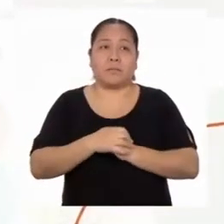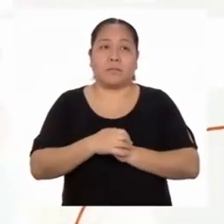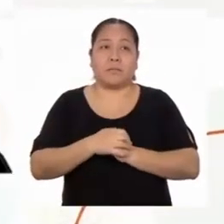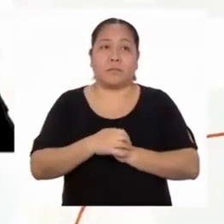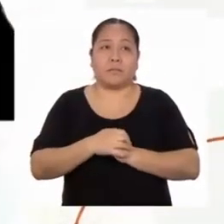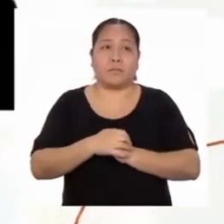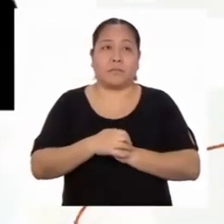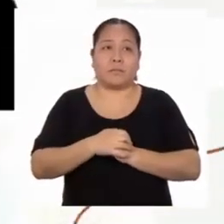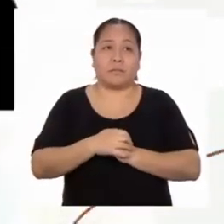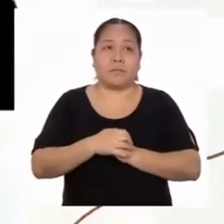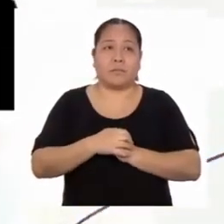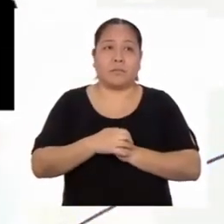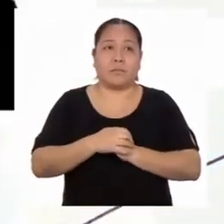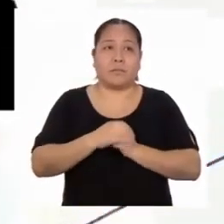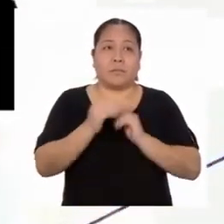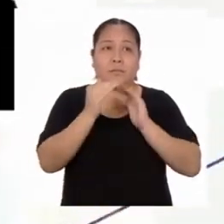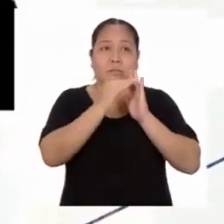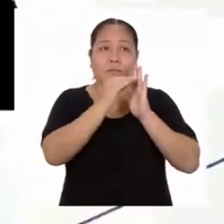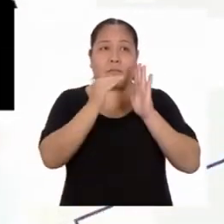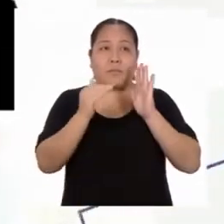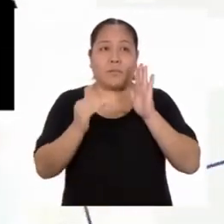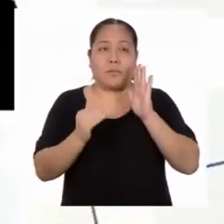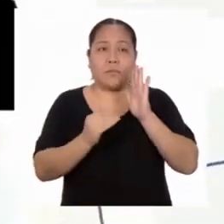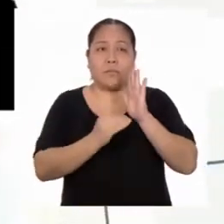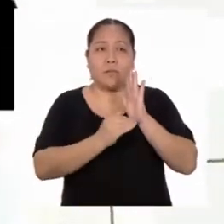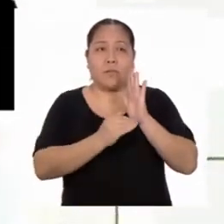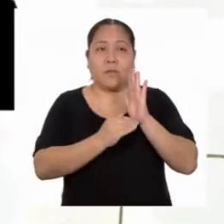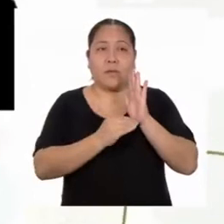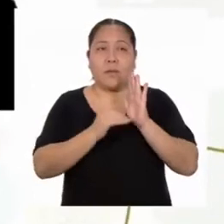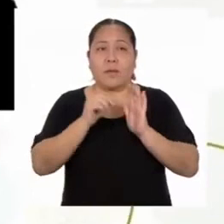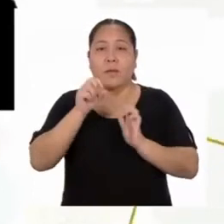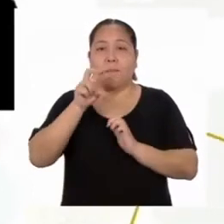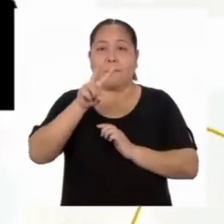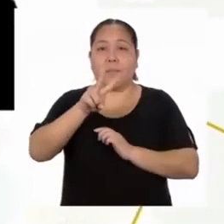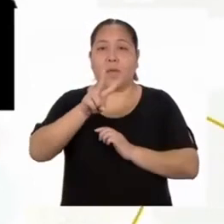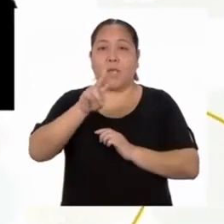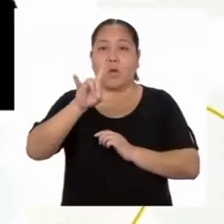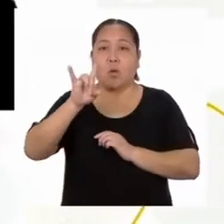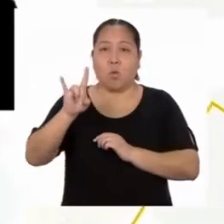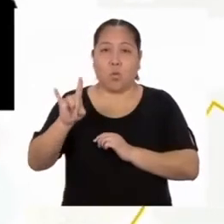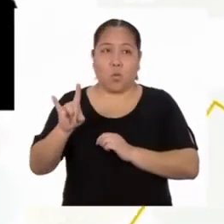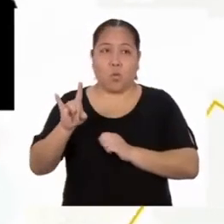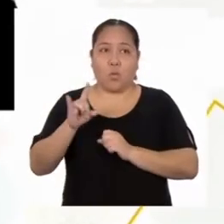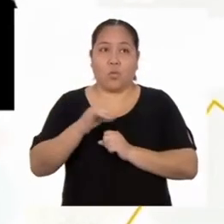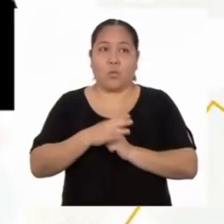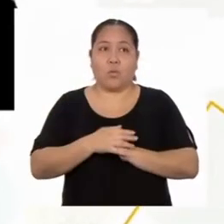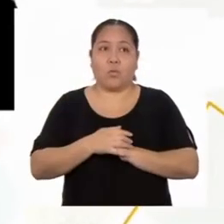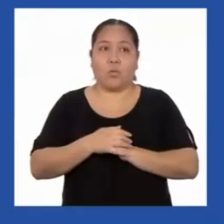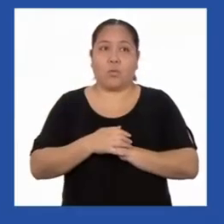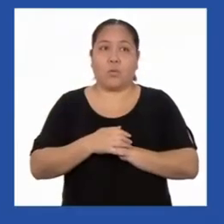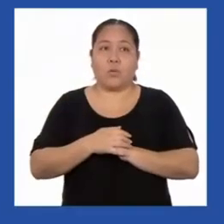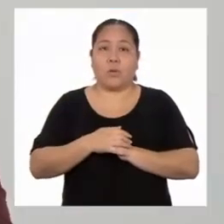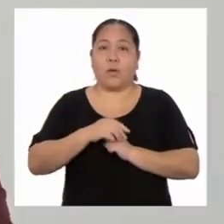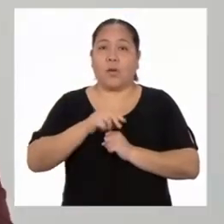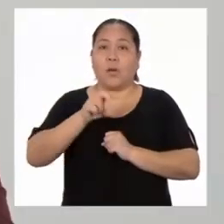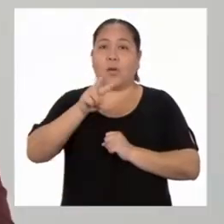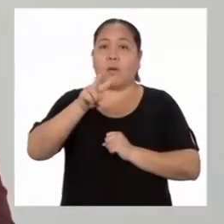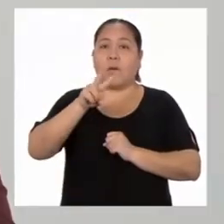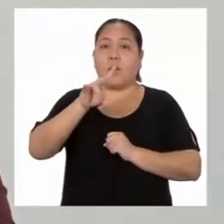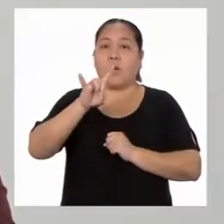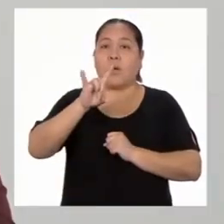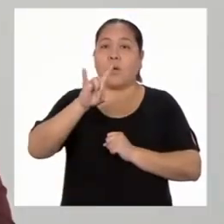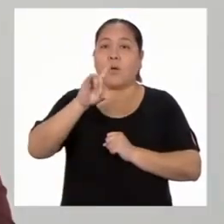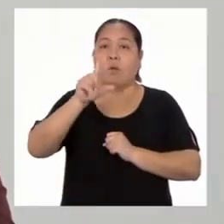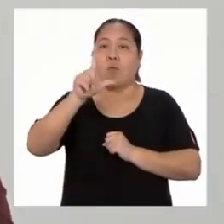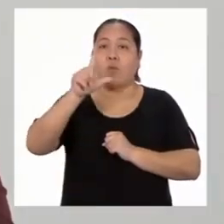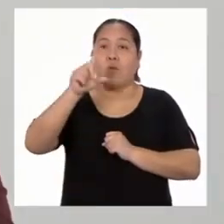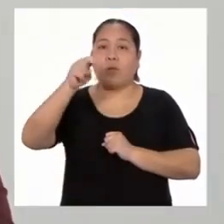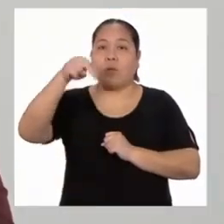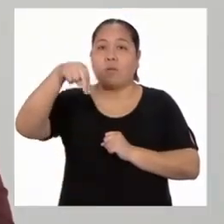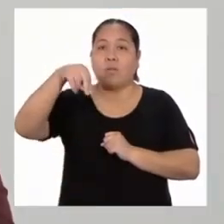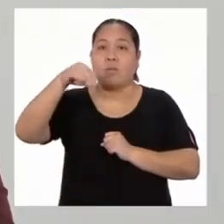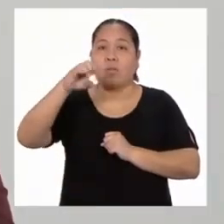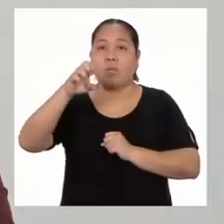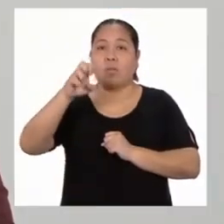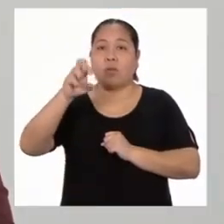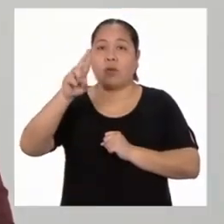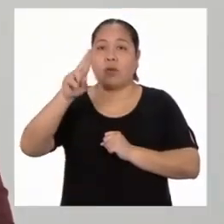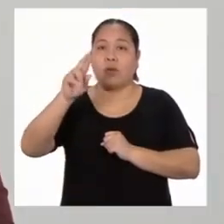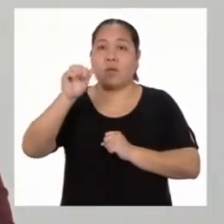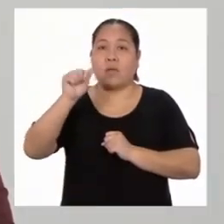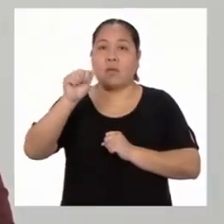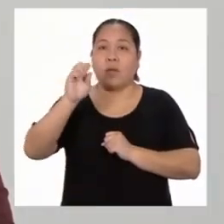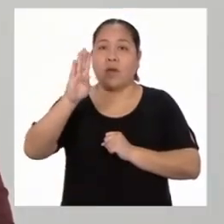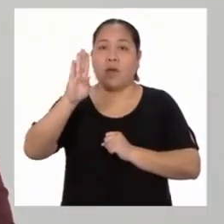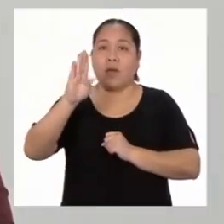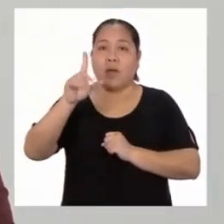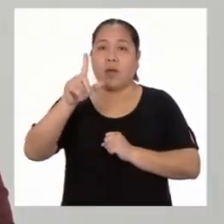debajo de la imagen del tucán pechiblanco, que tiene una BU, que significa vulnerable. ¿Y qué más observas justo en la imagen